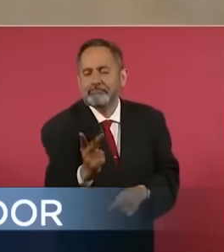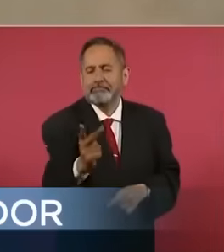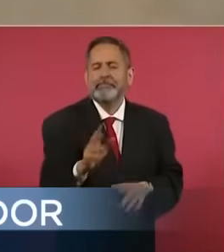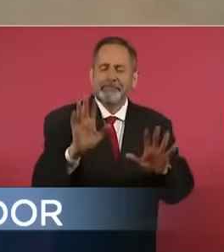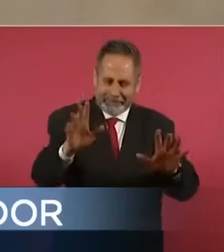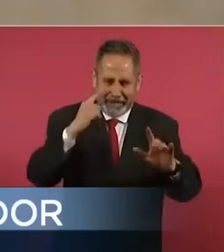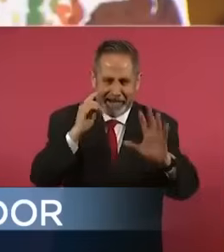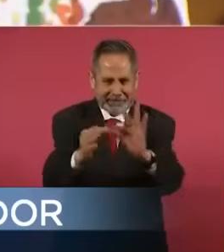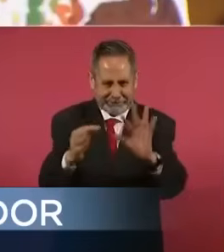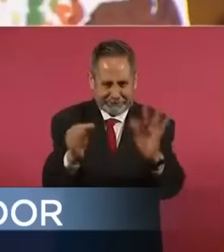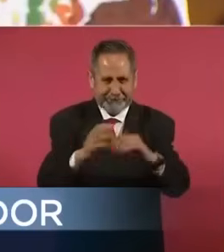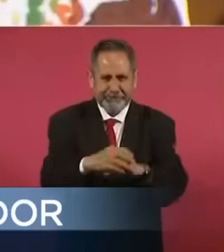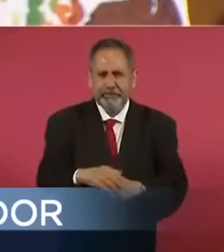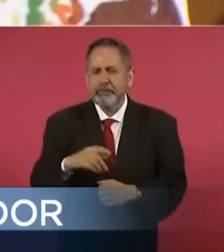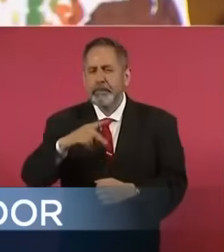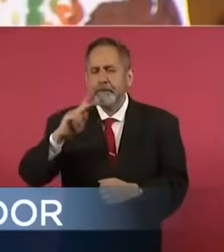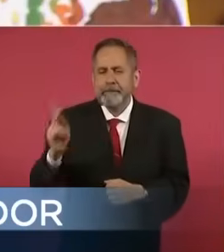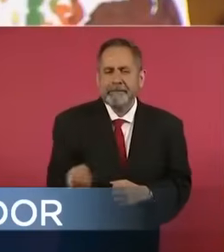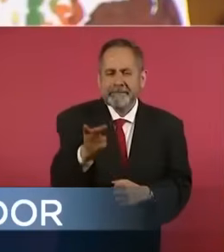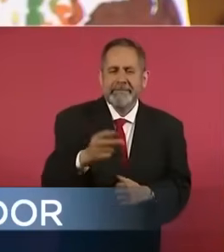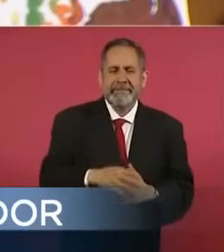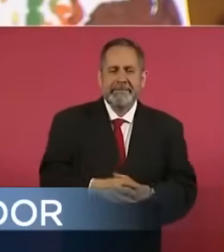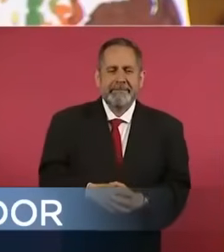A ver, ustedes,